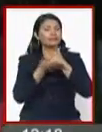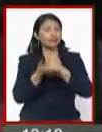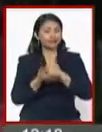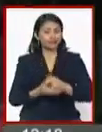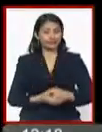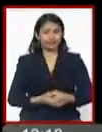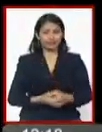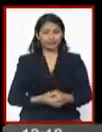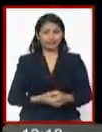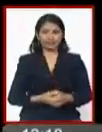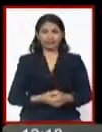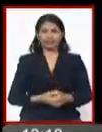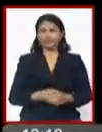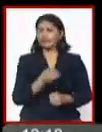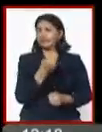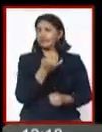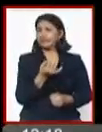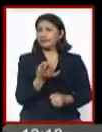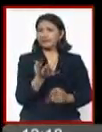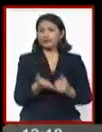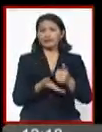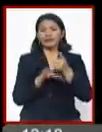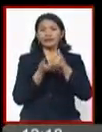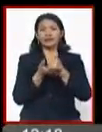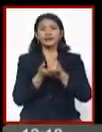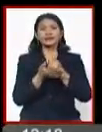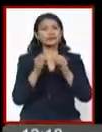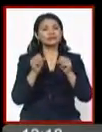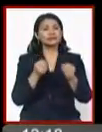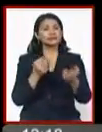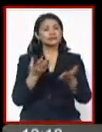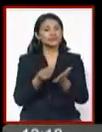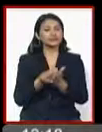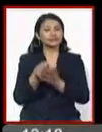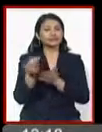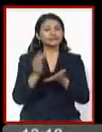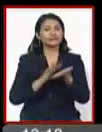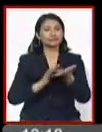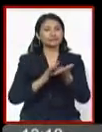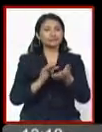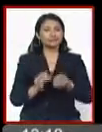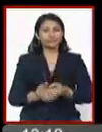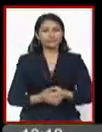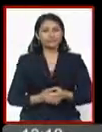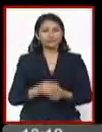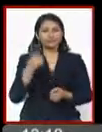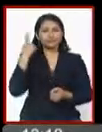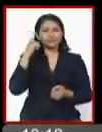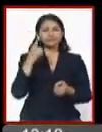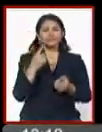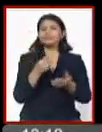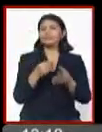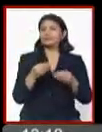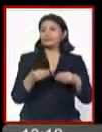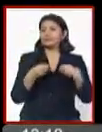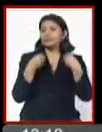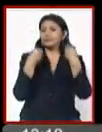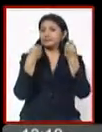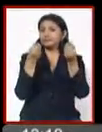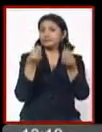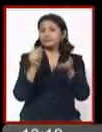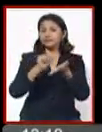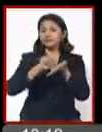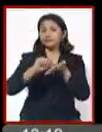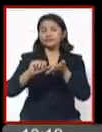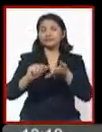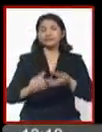que me llegarán con lo poquito que me ayuden a mí me sirve para comprar sus medicamentos para juntar para que le haga